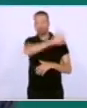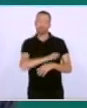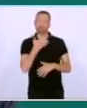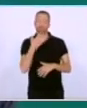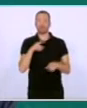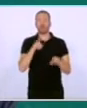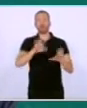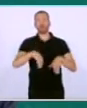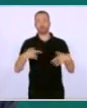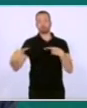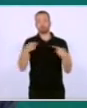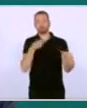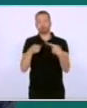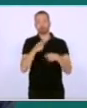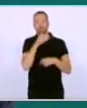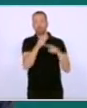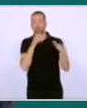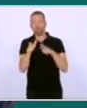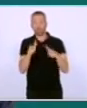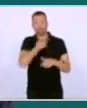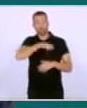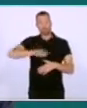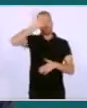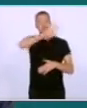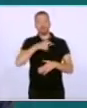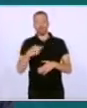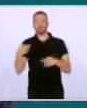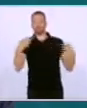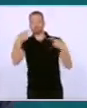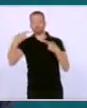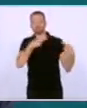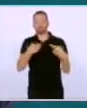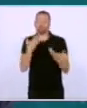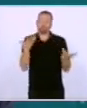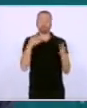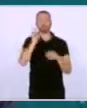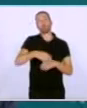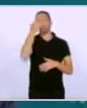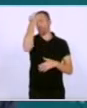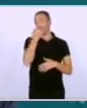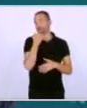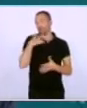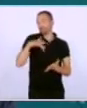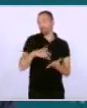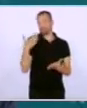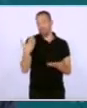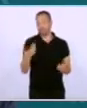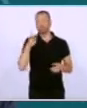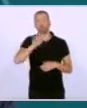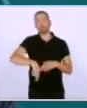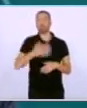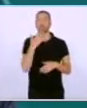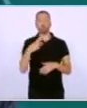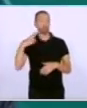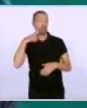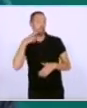también la muerte y el terror como es el terrorismo de eta también el terror como ha sido